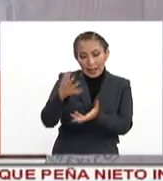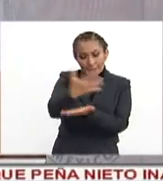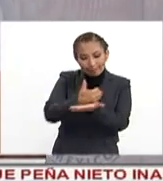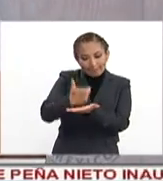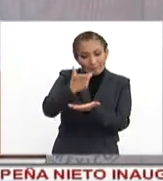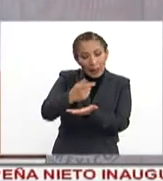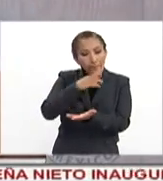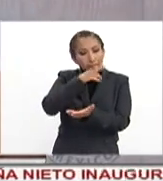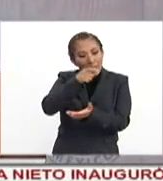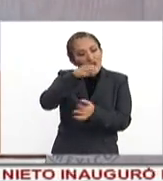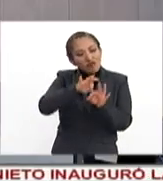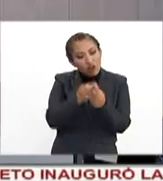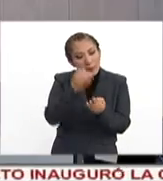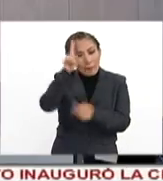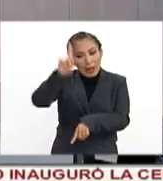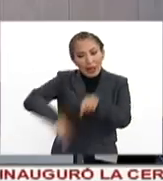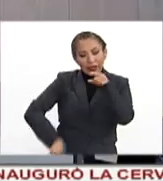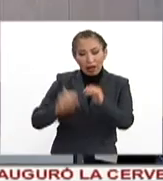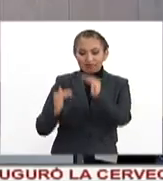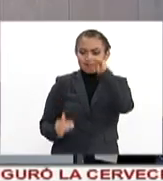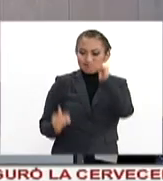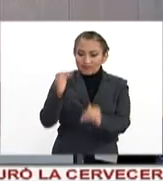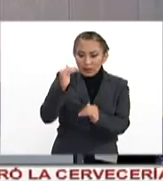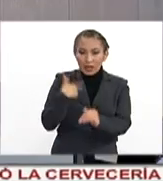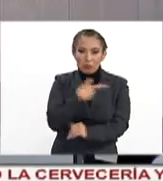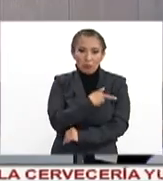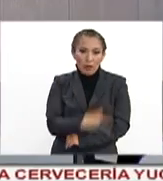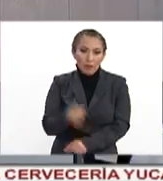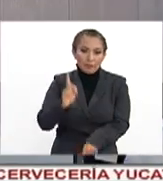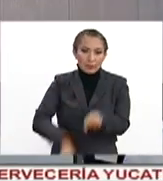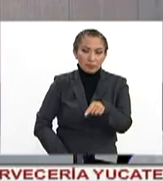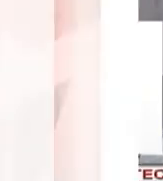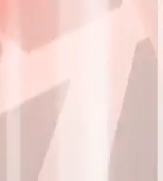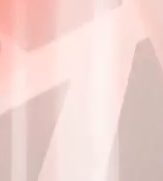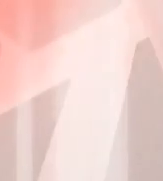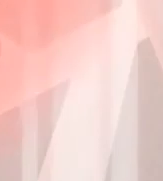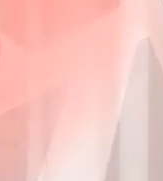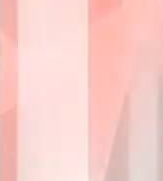es la mejor forma de combatir la desigualdad y la pobreza.